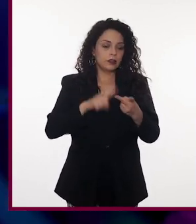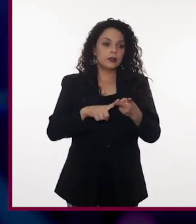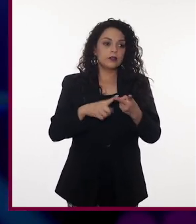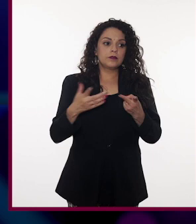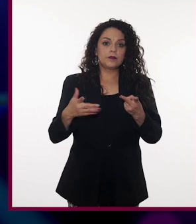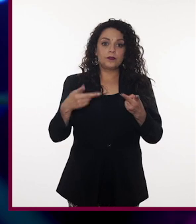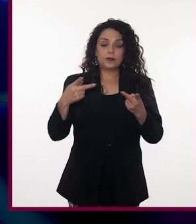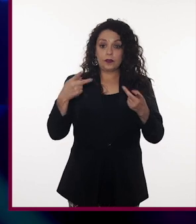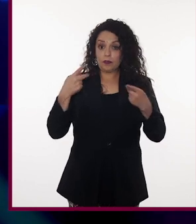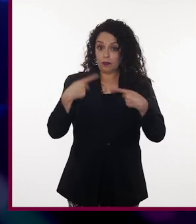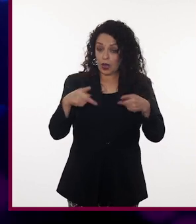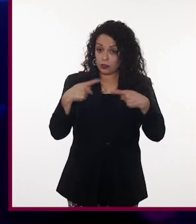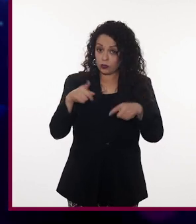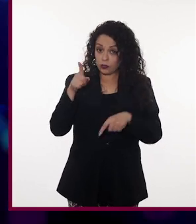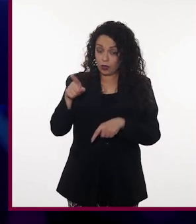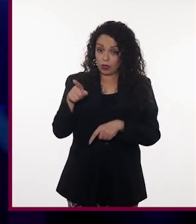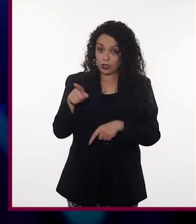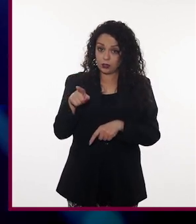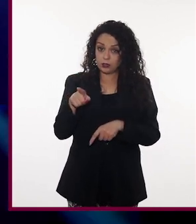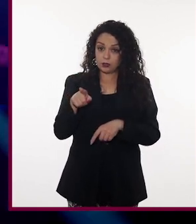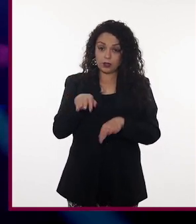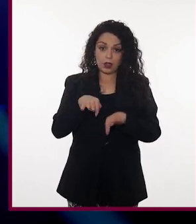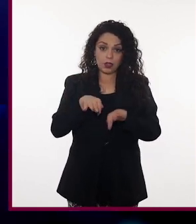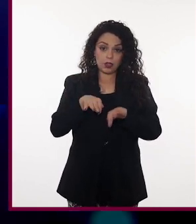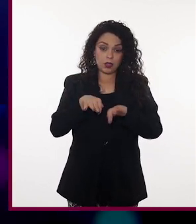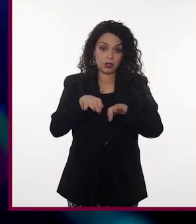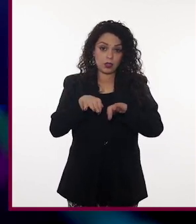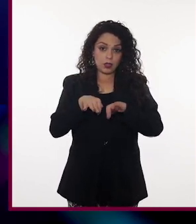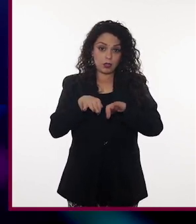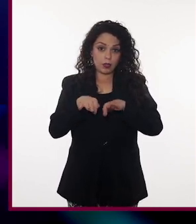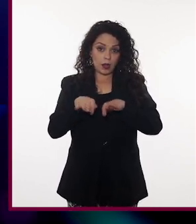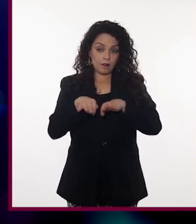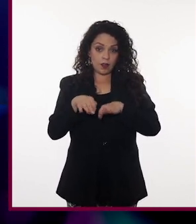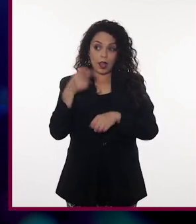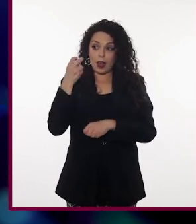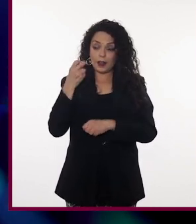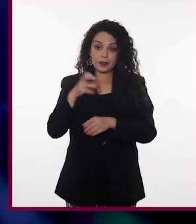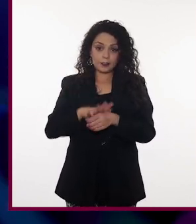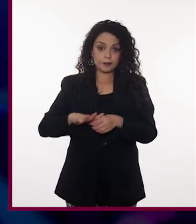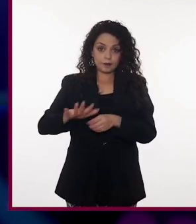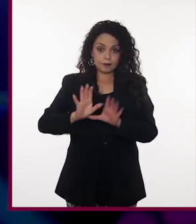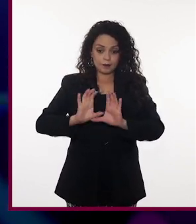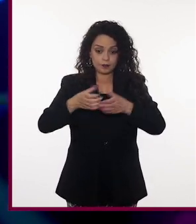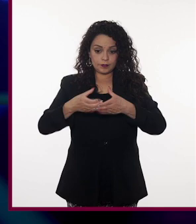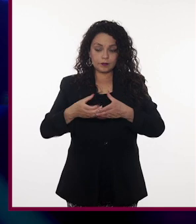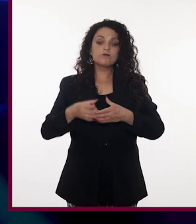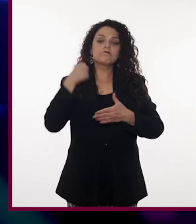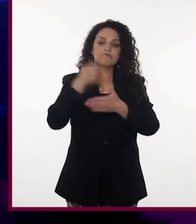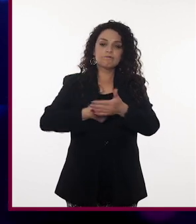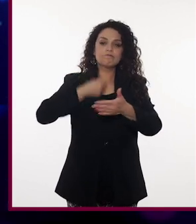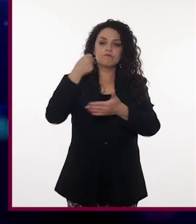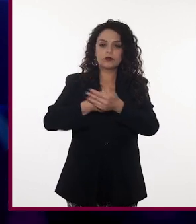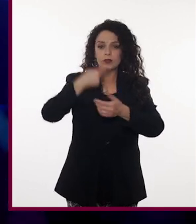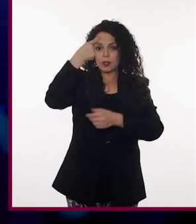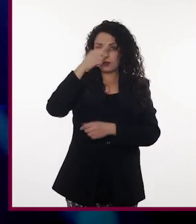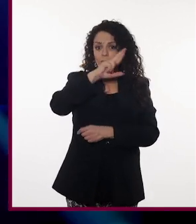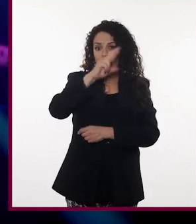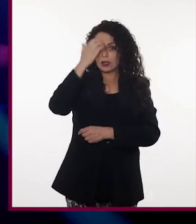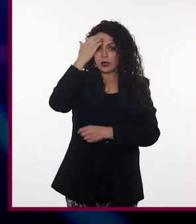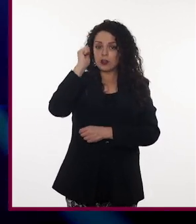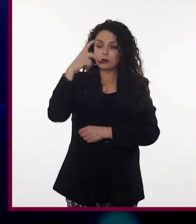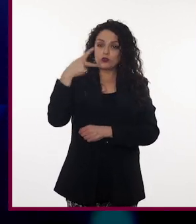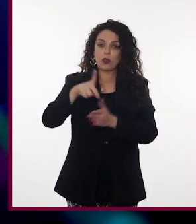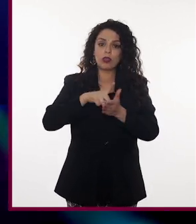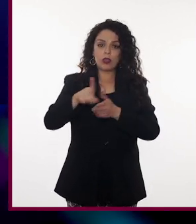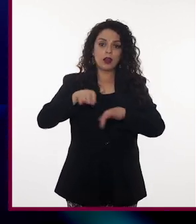los empleados o los trabajadores de este sector han buscado que se reconozcan sus derechos laborales como empleados